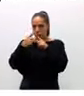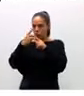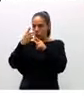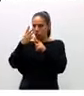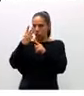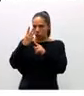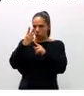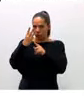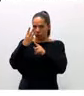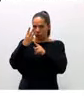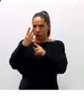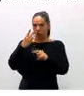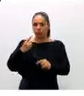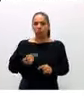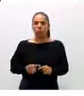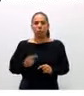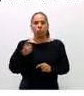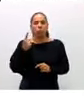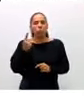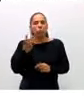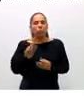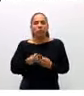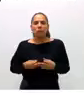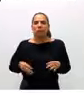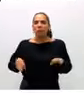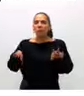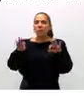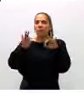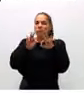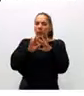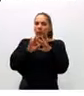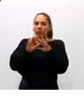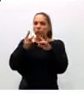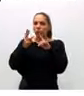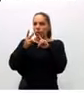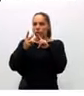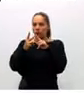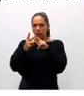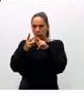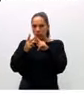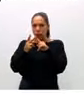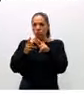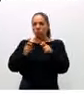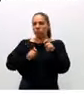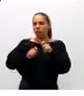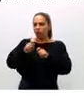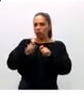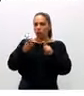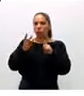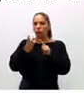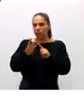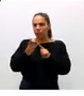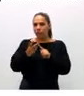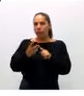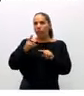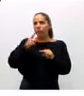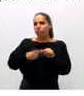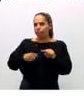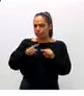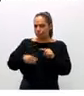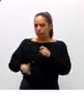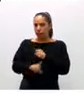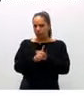momentos que son muy importantes para el manejo y la resolución de conflictos. ¿Cuál es